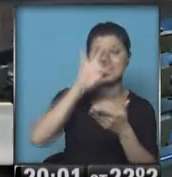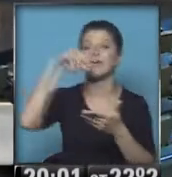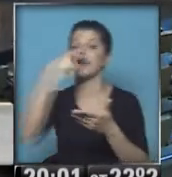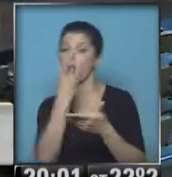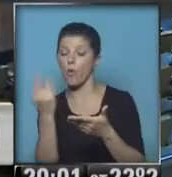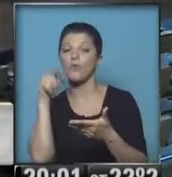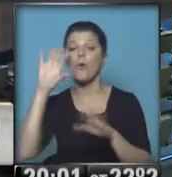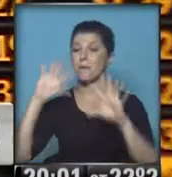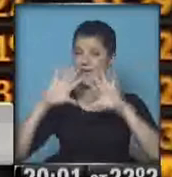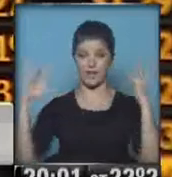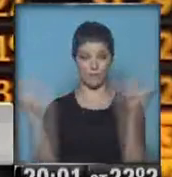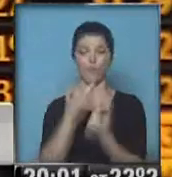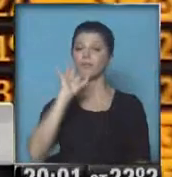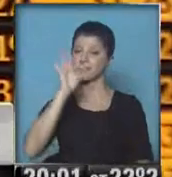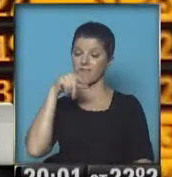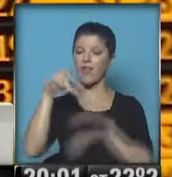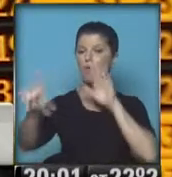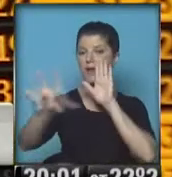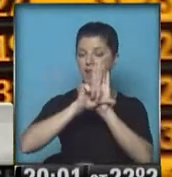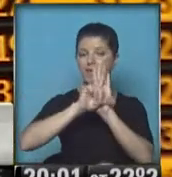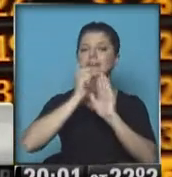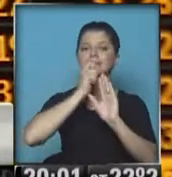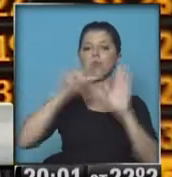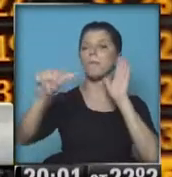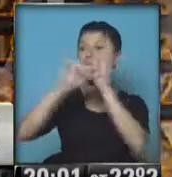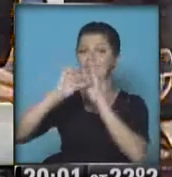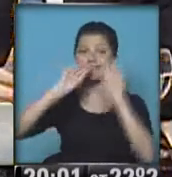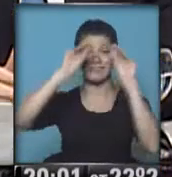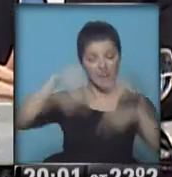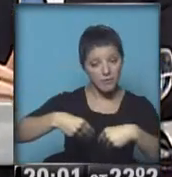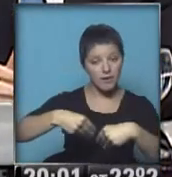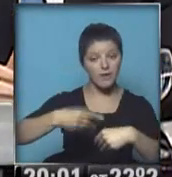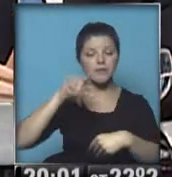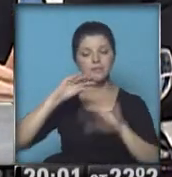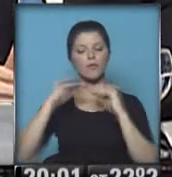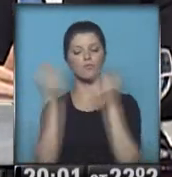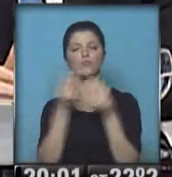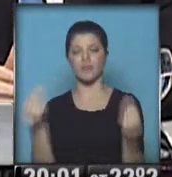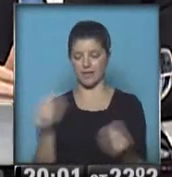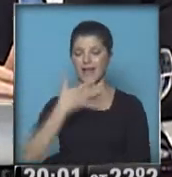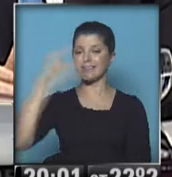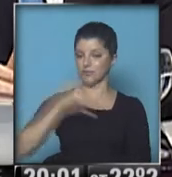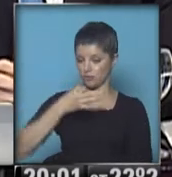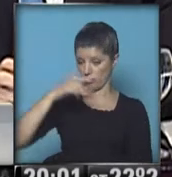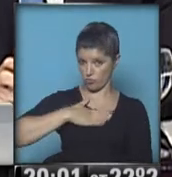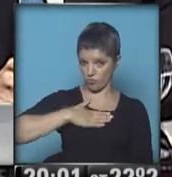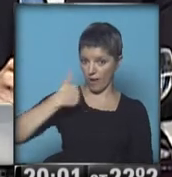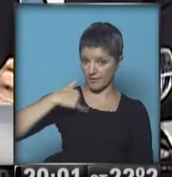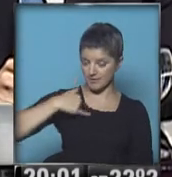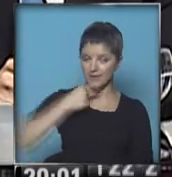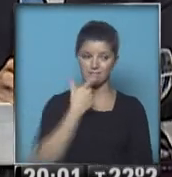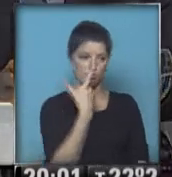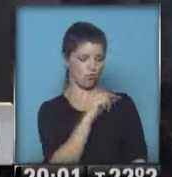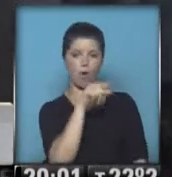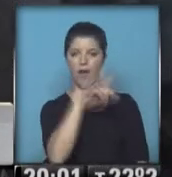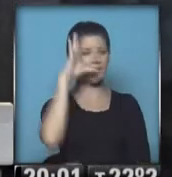que el mundo cuente con una ley de quiebras internacional, se llega a la conclusión que la decisión política de nuestro país de no aceptar el fallo de